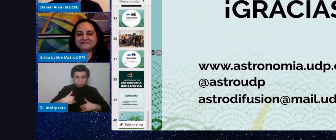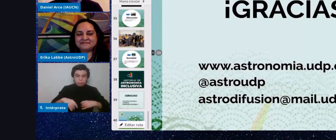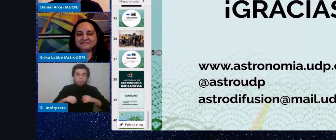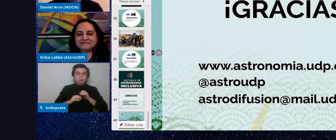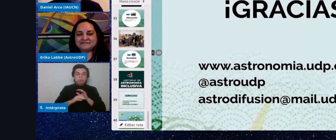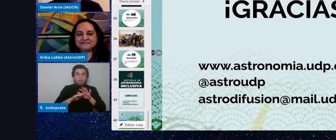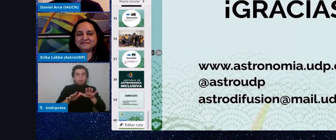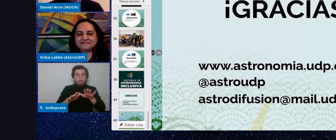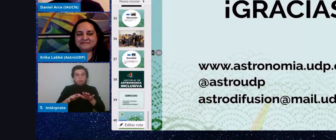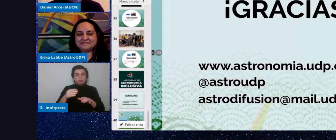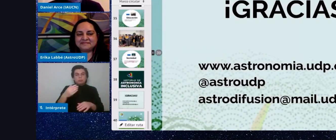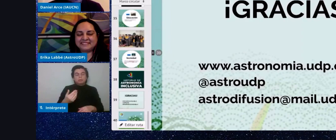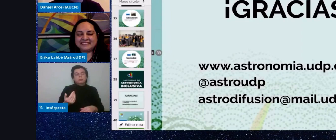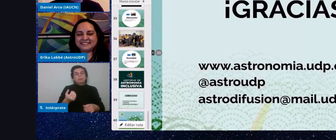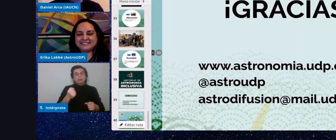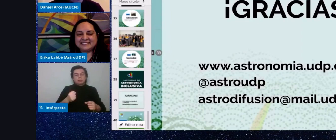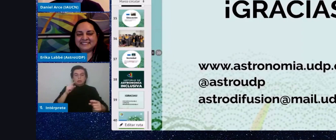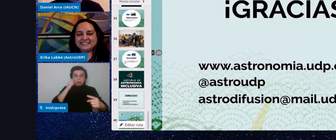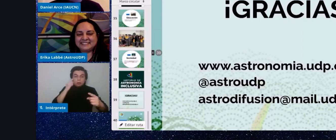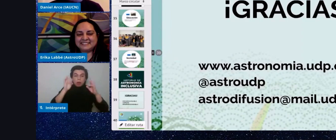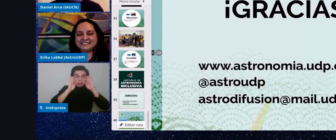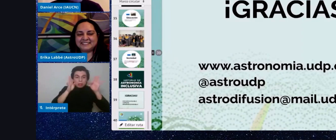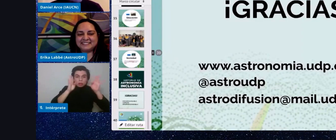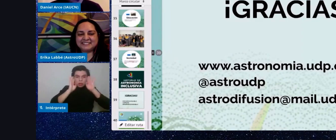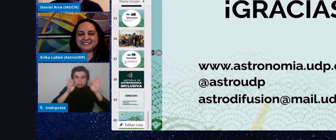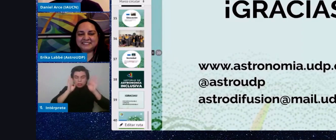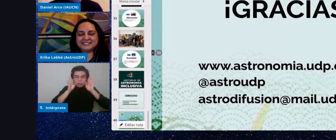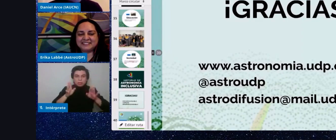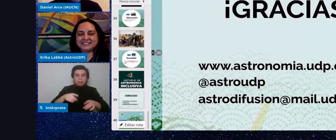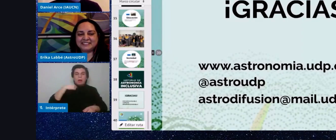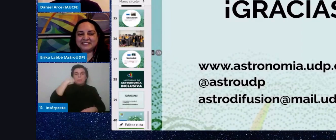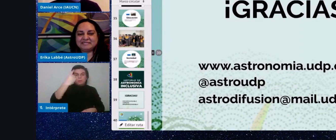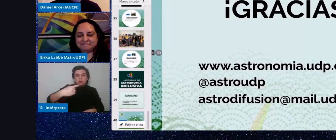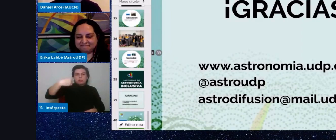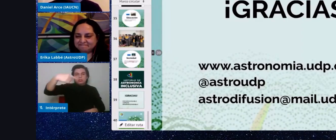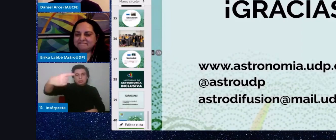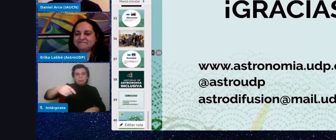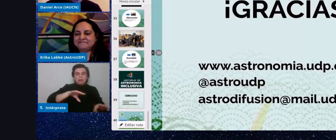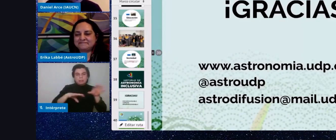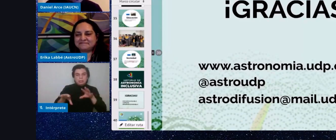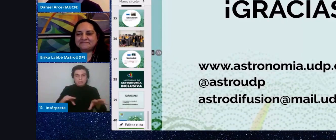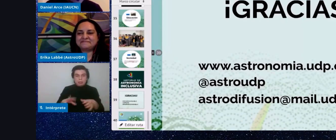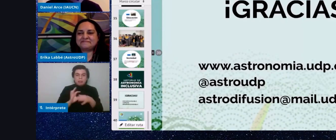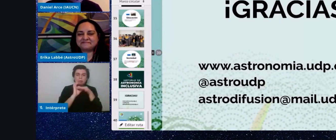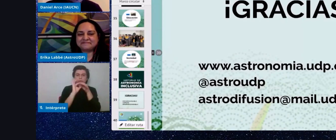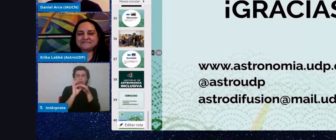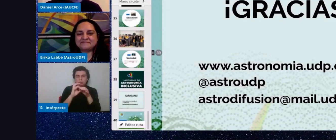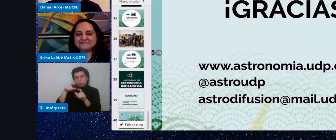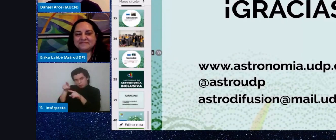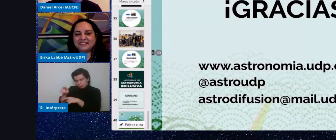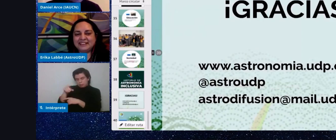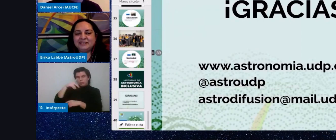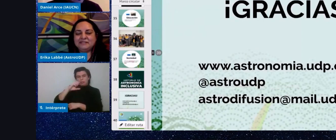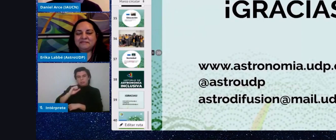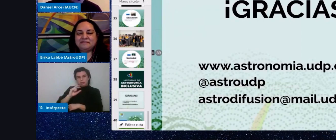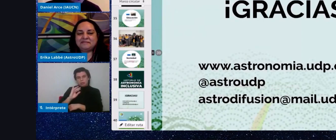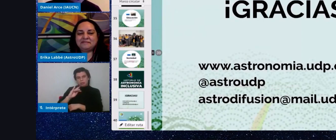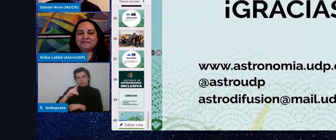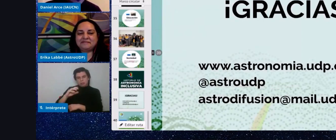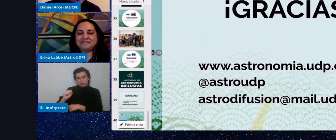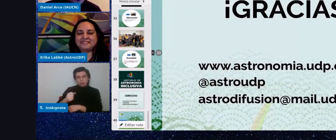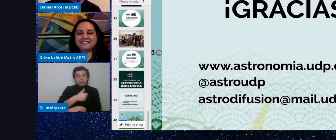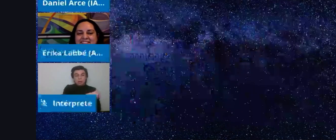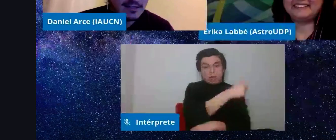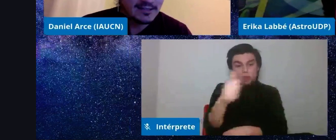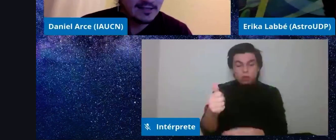UCN con IAUCN y estar atentos y atentas a las próximas actividades. Muchas gracias, Erika, y los dejamos a todas